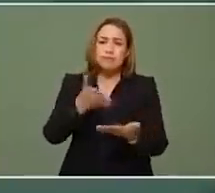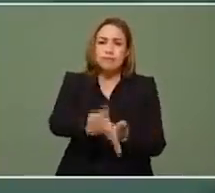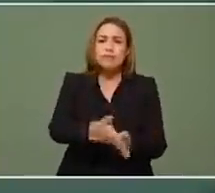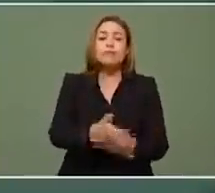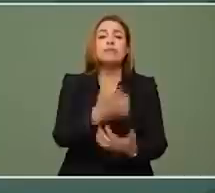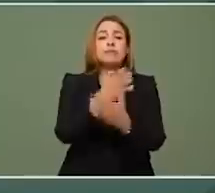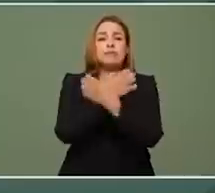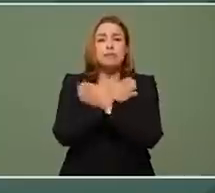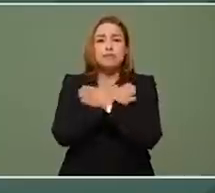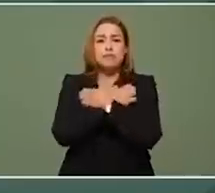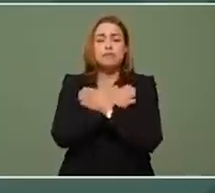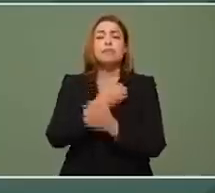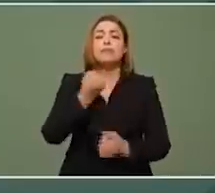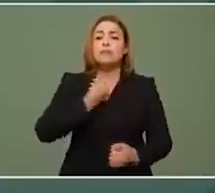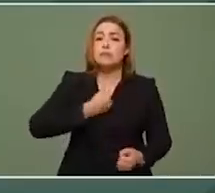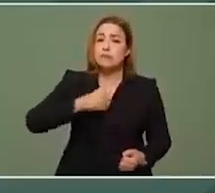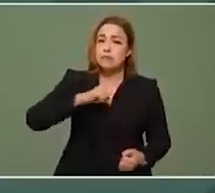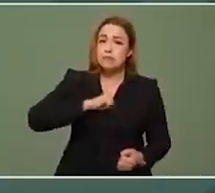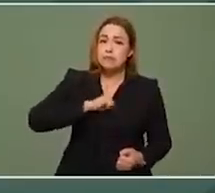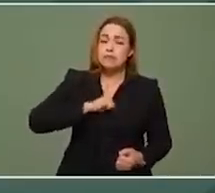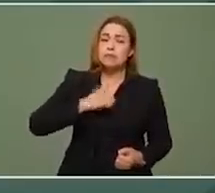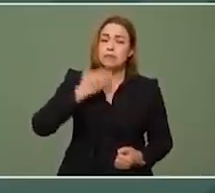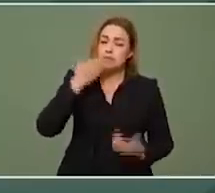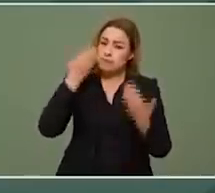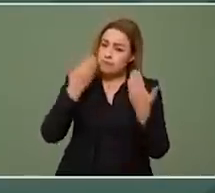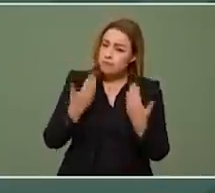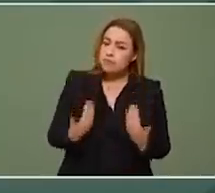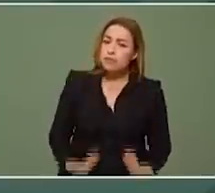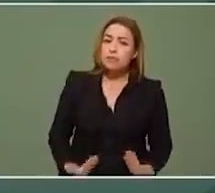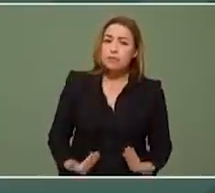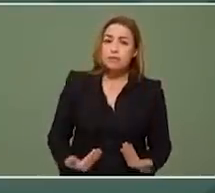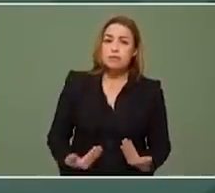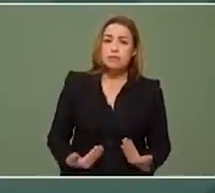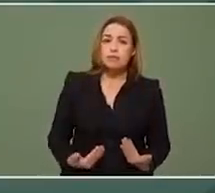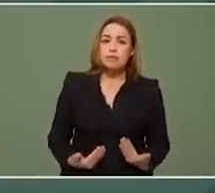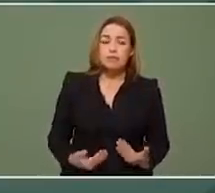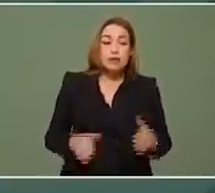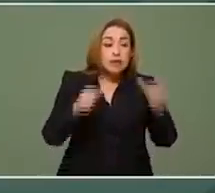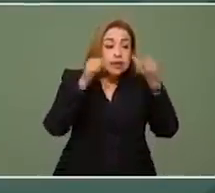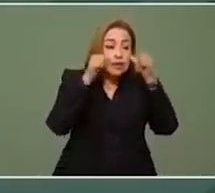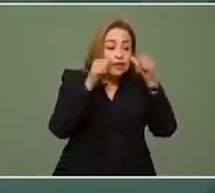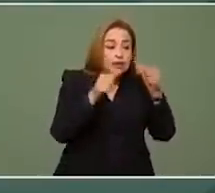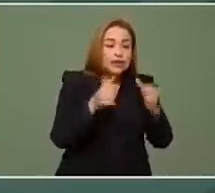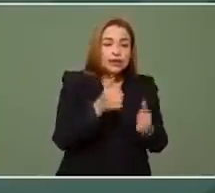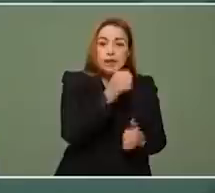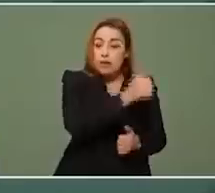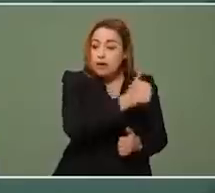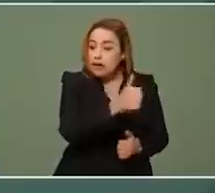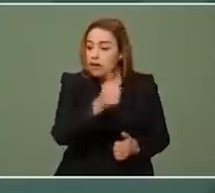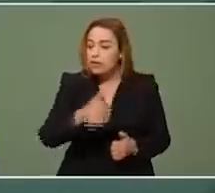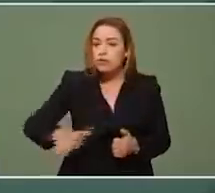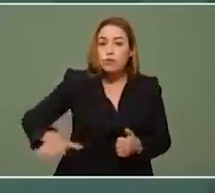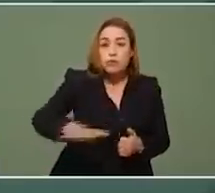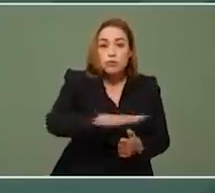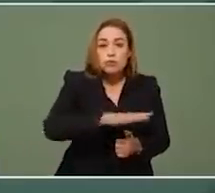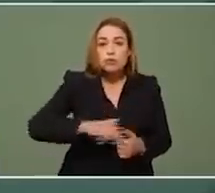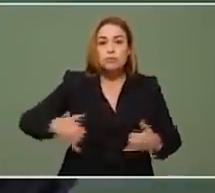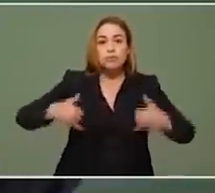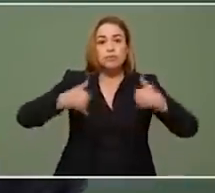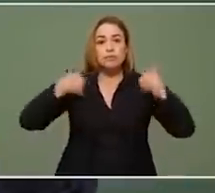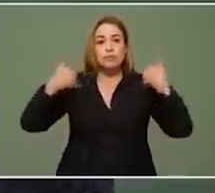que haya bienestar que se atienda de manera especial a los jóvenes